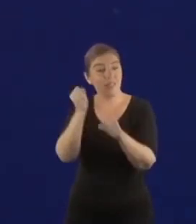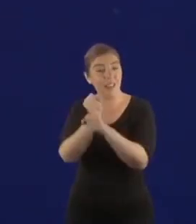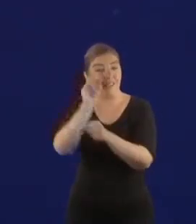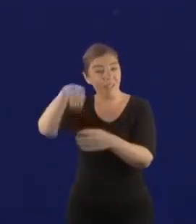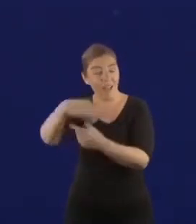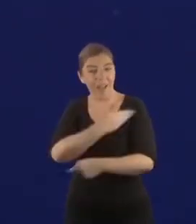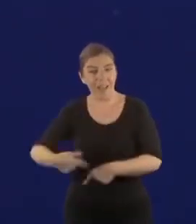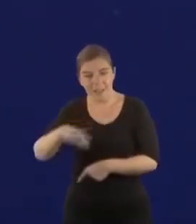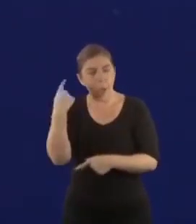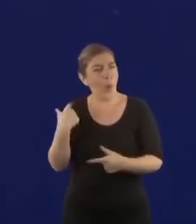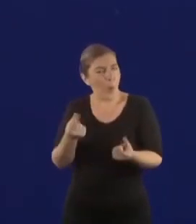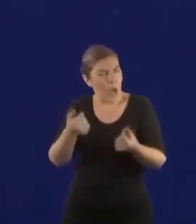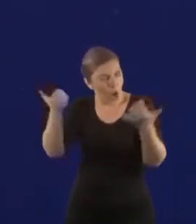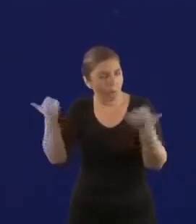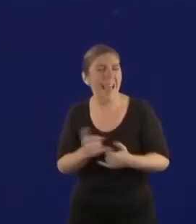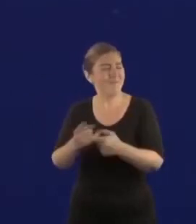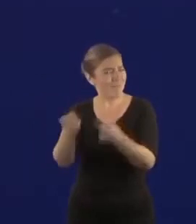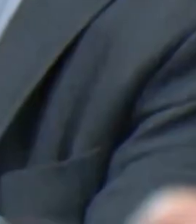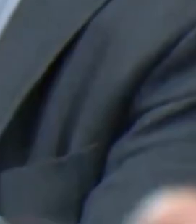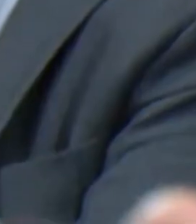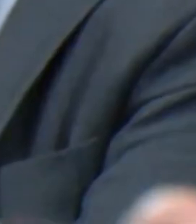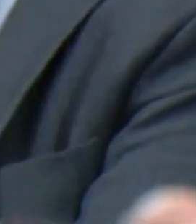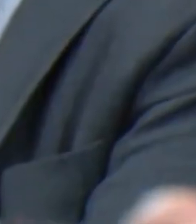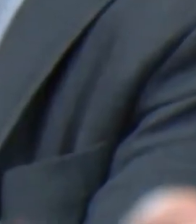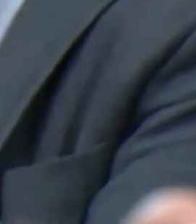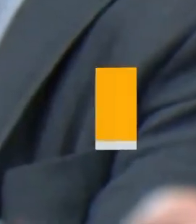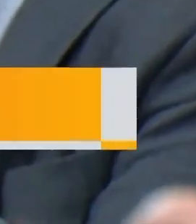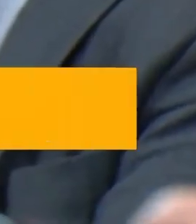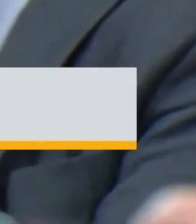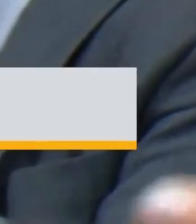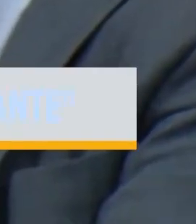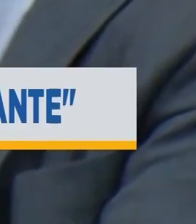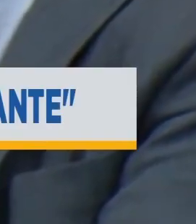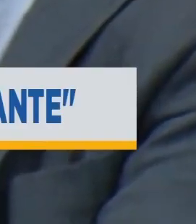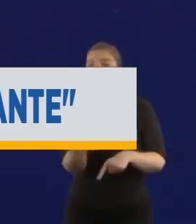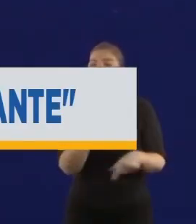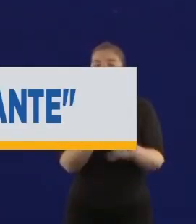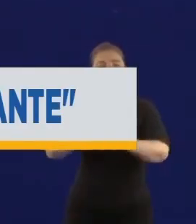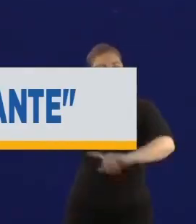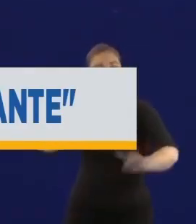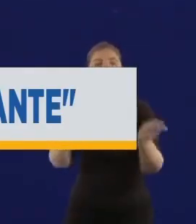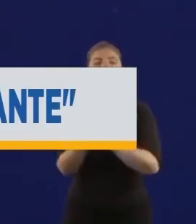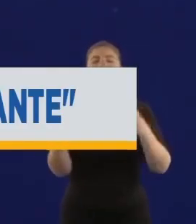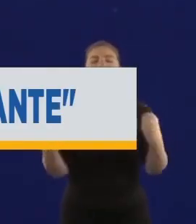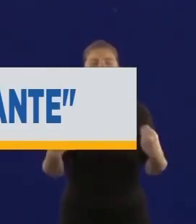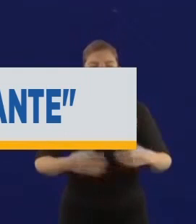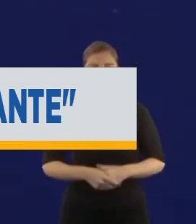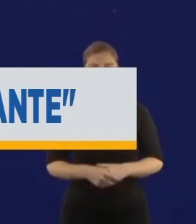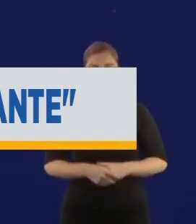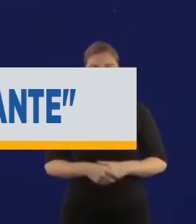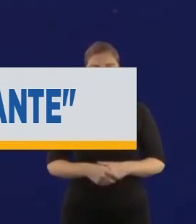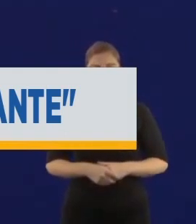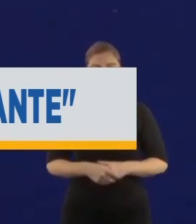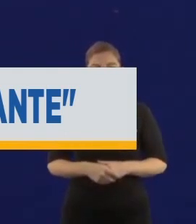es necesaria. Muchas veces ha sido dejada de lado. Lo que vamos a combatir es lo que